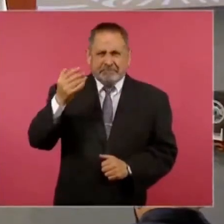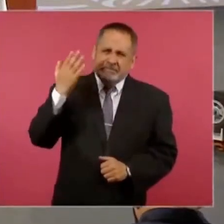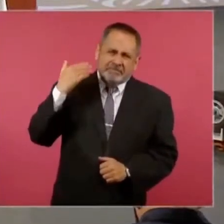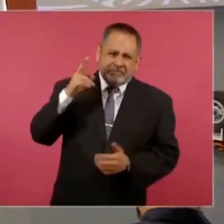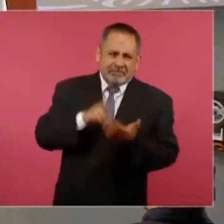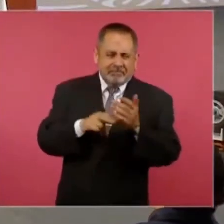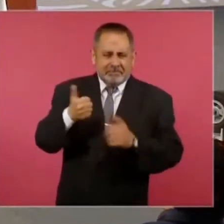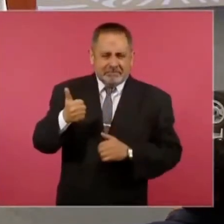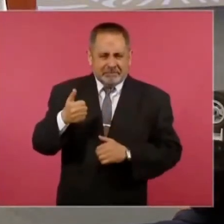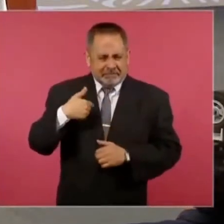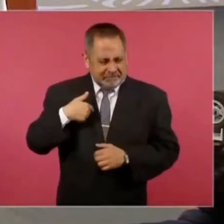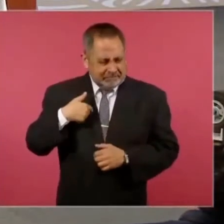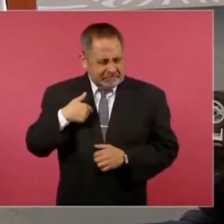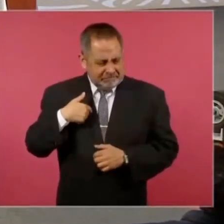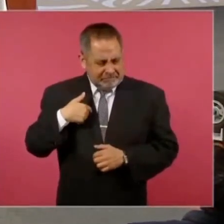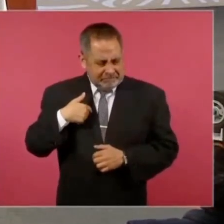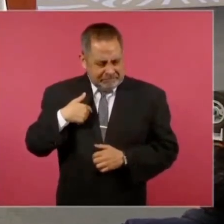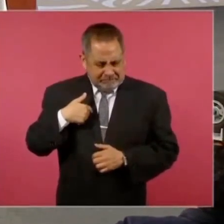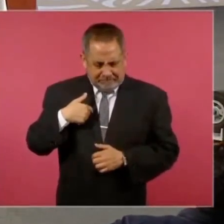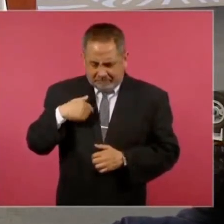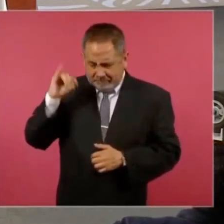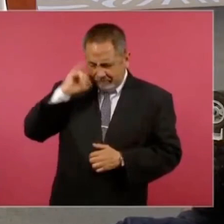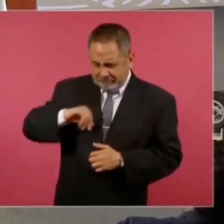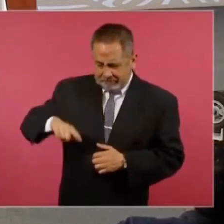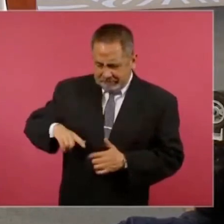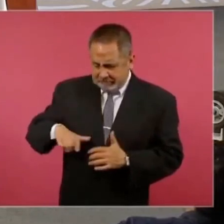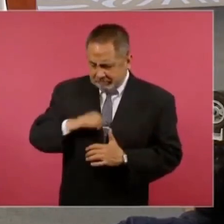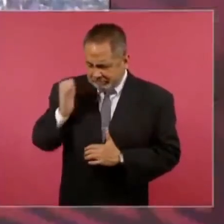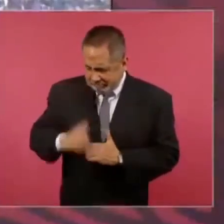de terminar de jefe de gobierno.